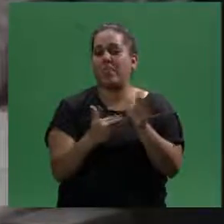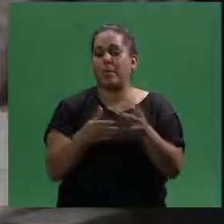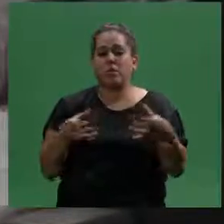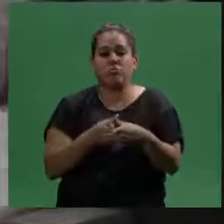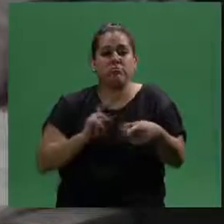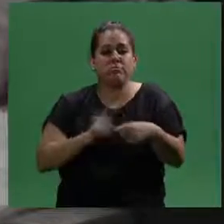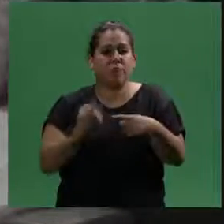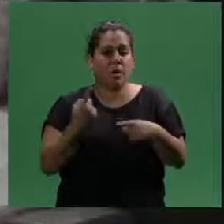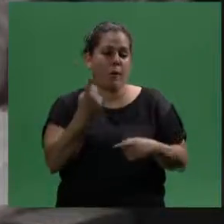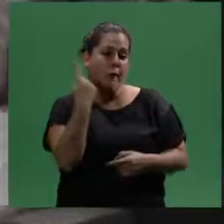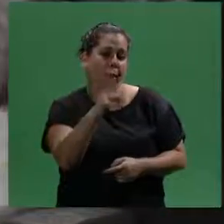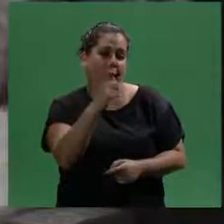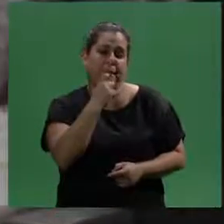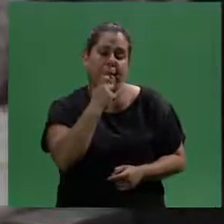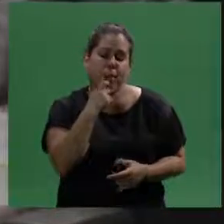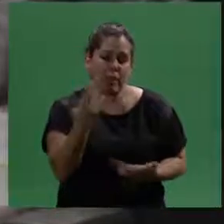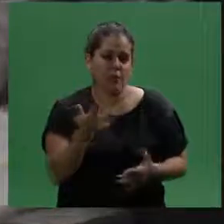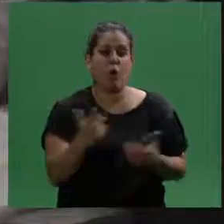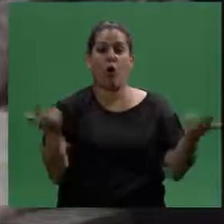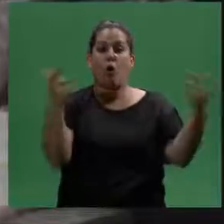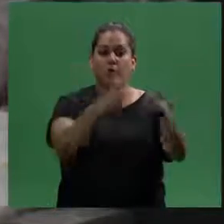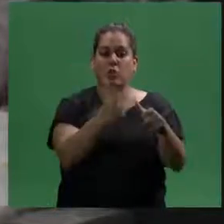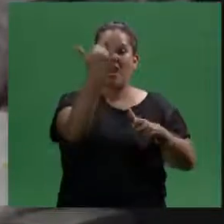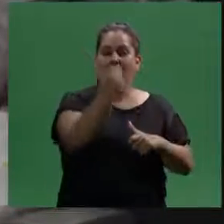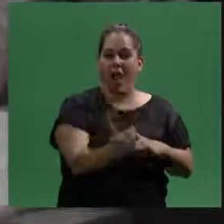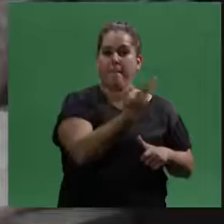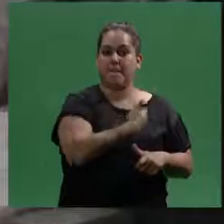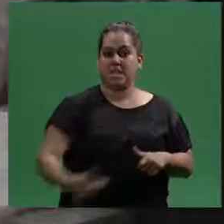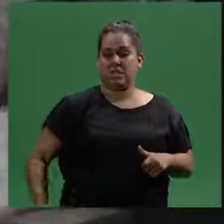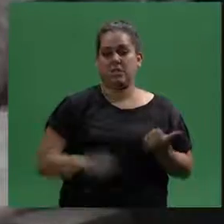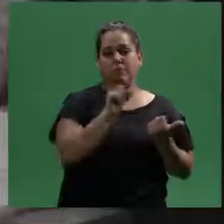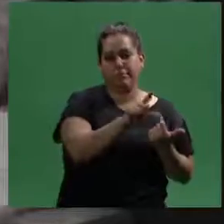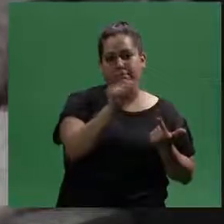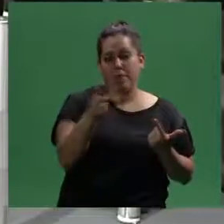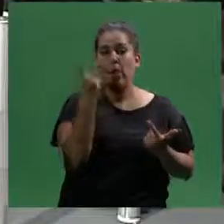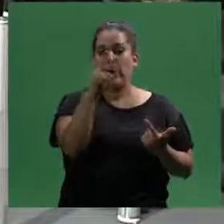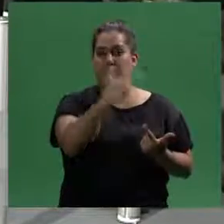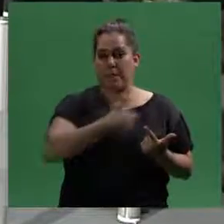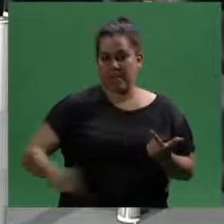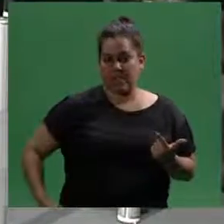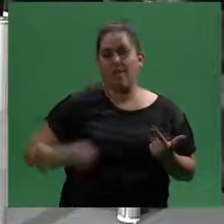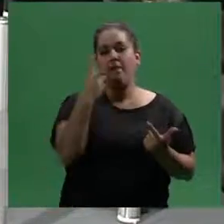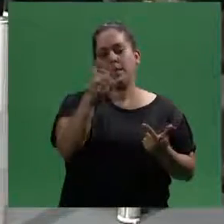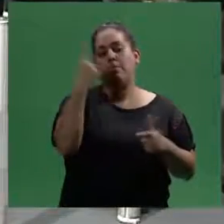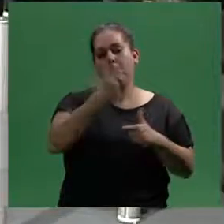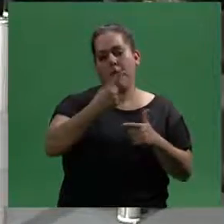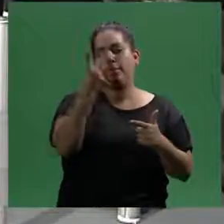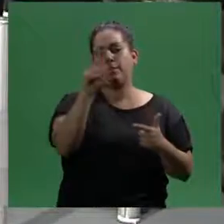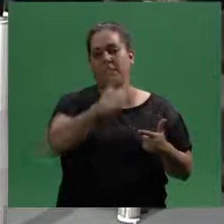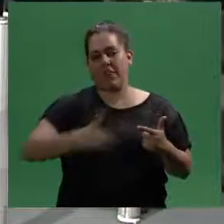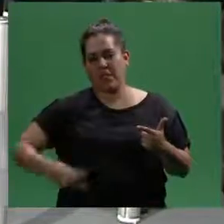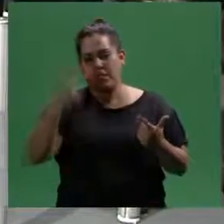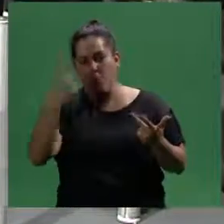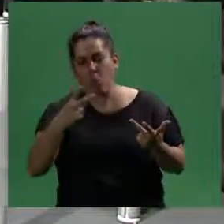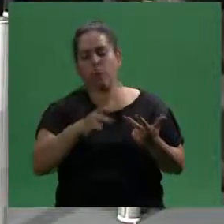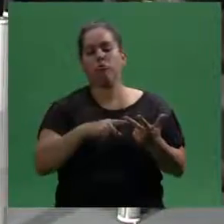cuerpo. Cuando la presidencia, o sea, las comisiones tienen normalmente un presidente, un vicepresidente primero, un vicepresidente